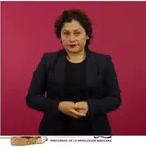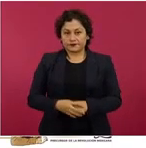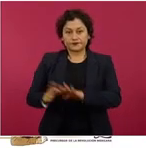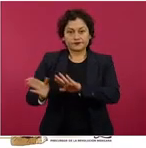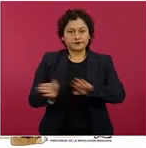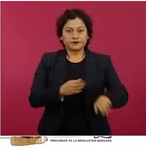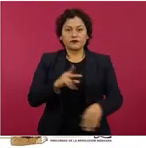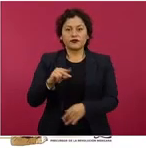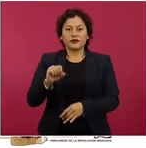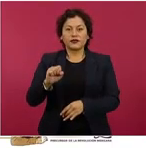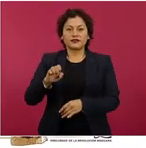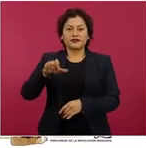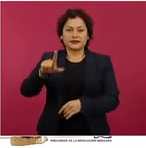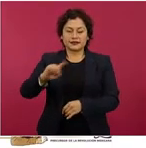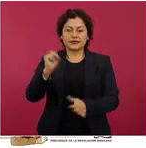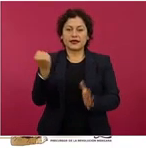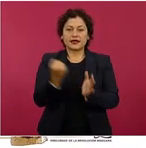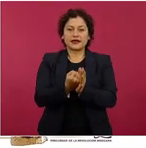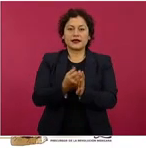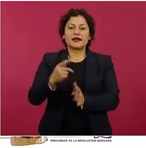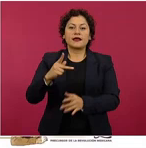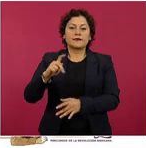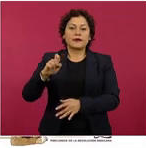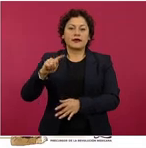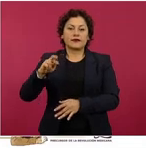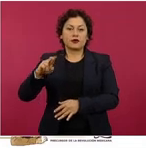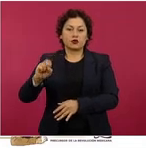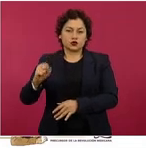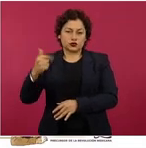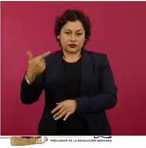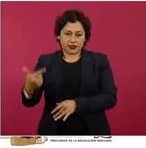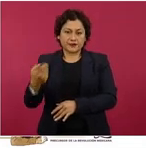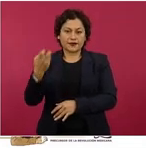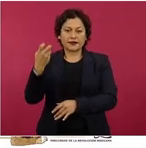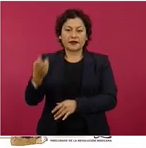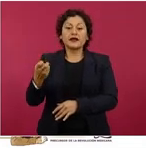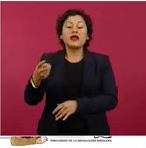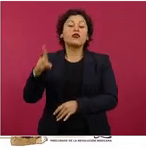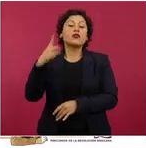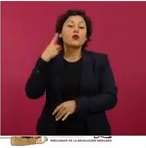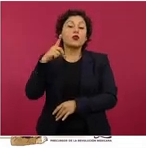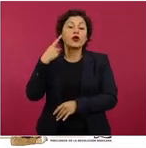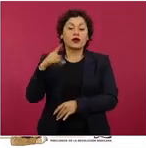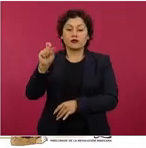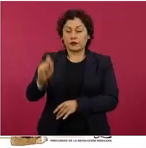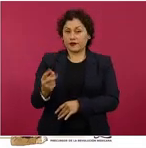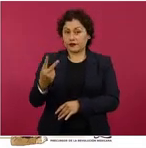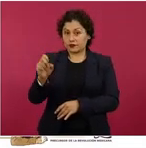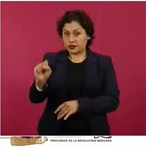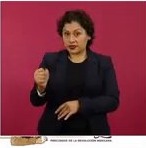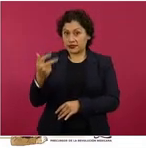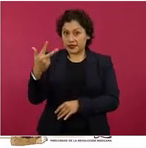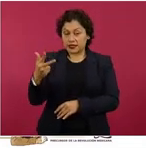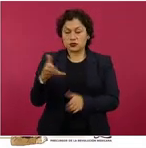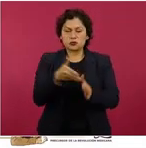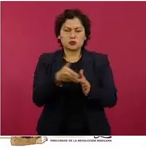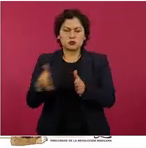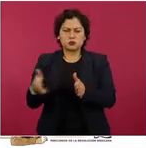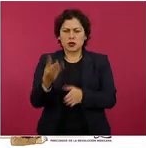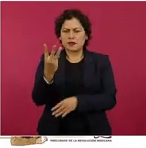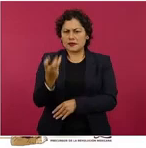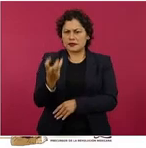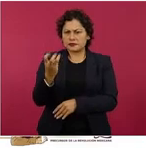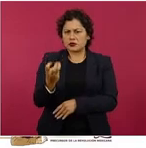diésel Petroseven en Gómez Palacios, Durango, 22 pesos 68 centavos por litro, un margen de 3 pesos con